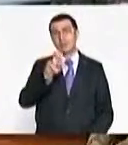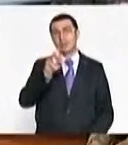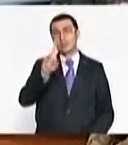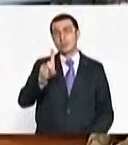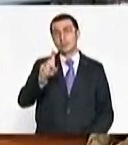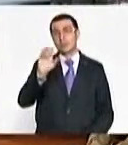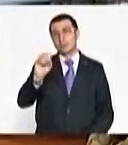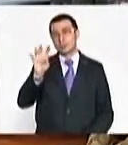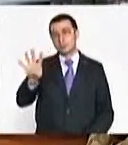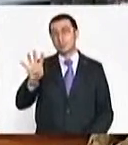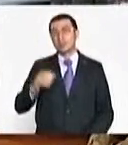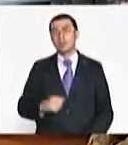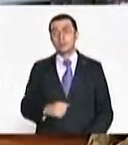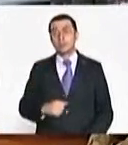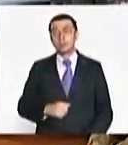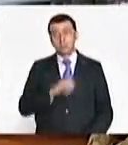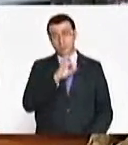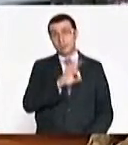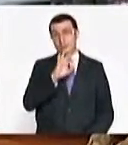330-7104.